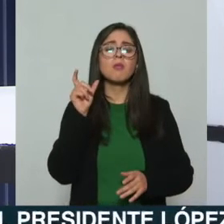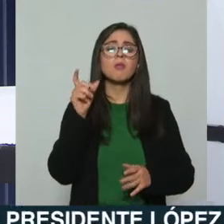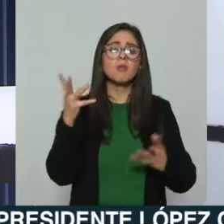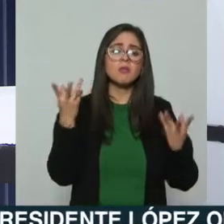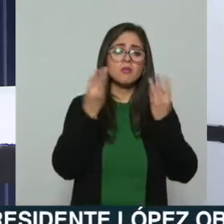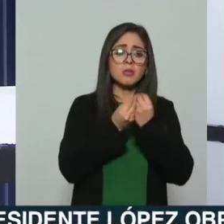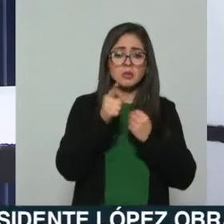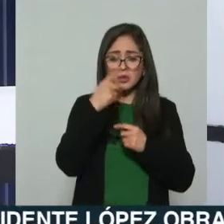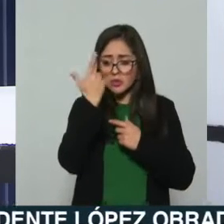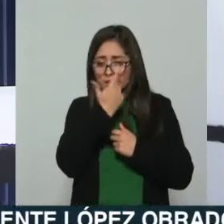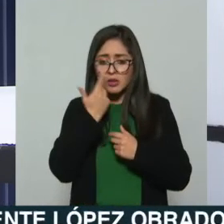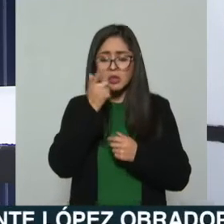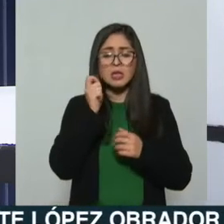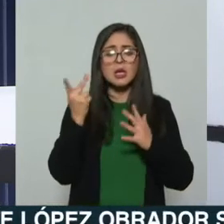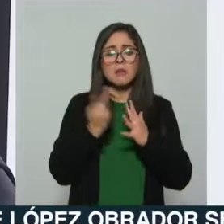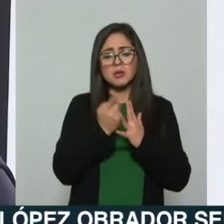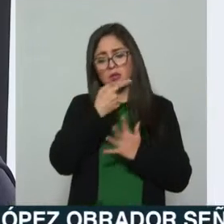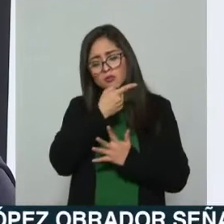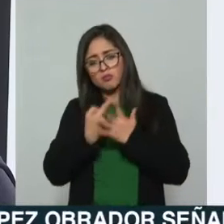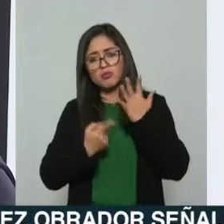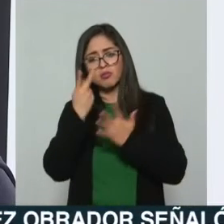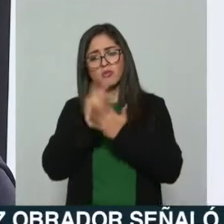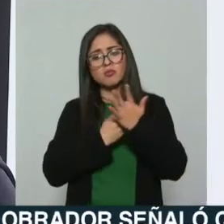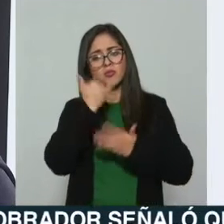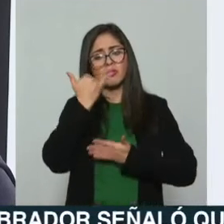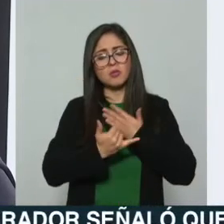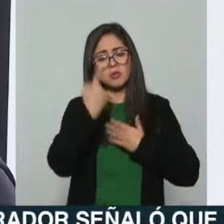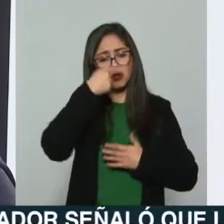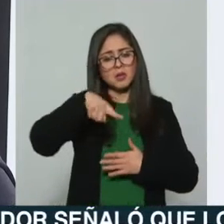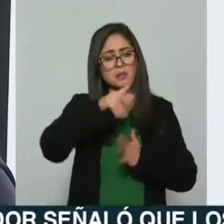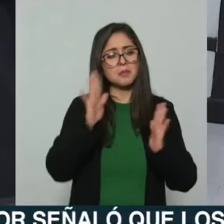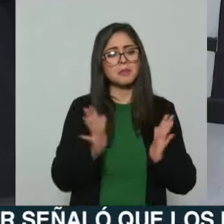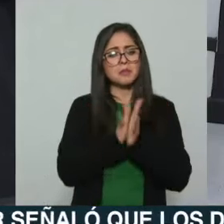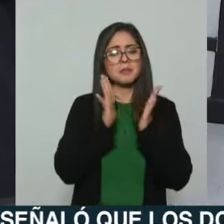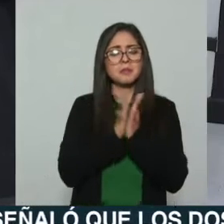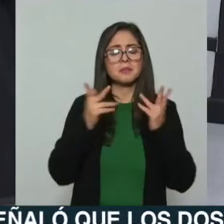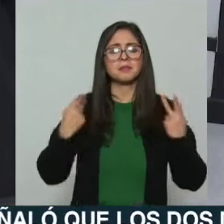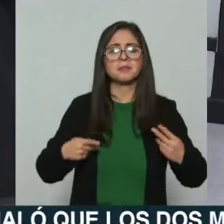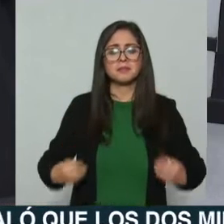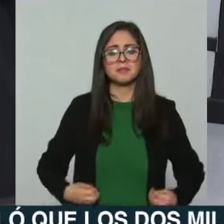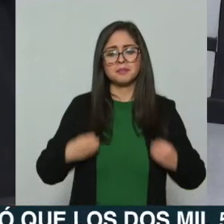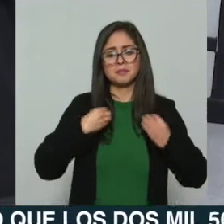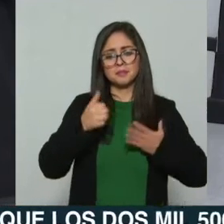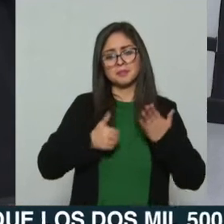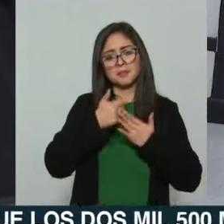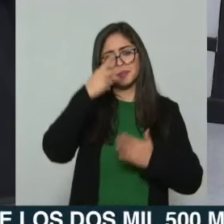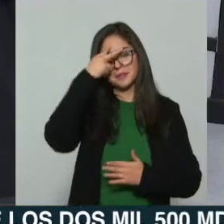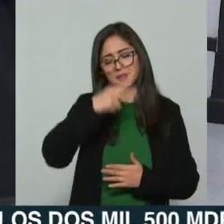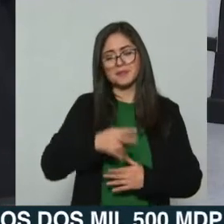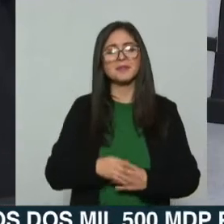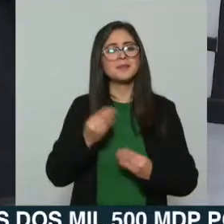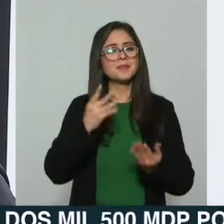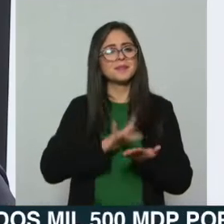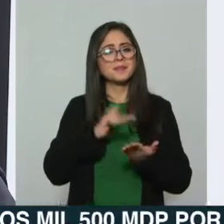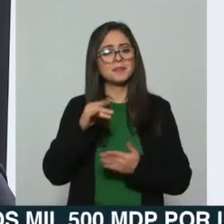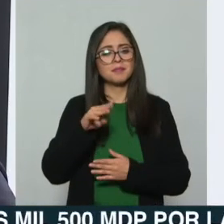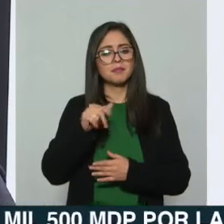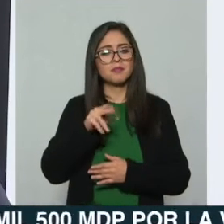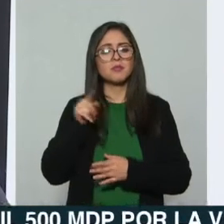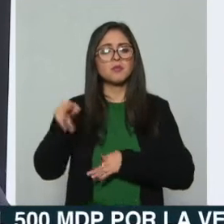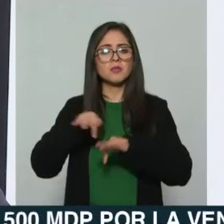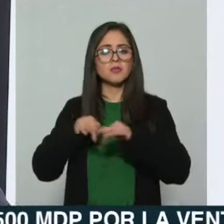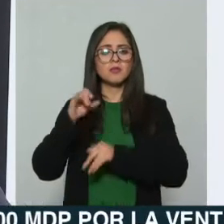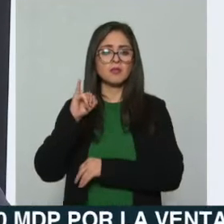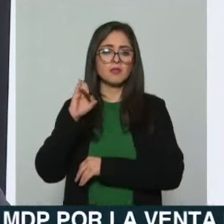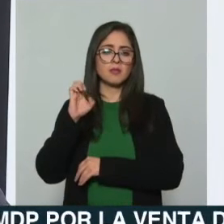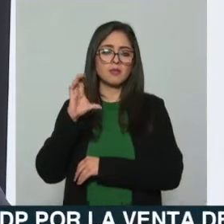mucho más que contarnos respecto pues a la buena participación ciudadana que tenemos los capitalinos. Muchísimas gracias, Mauricio Huesca, consejero electoral